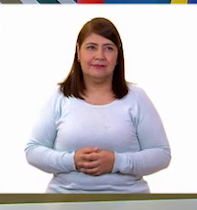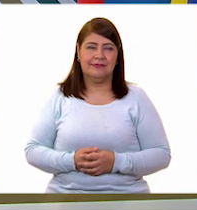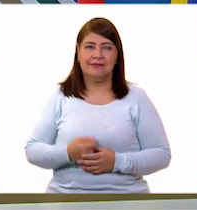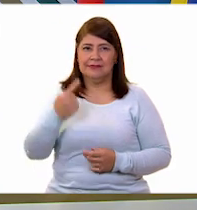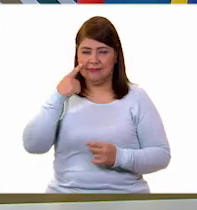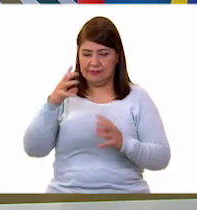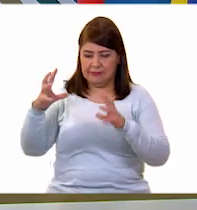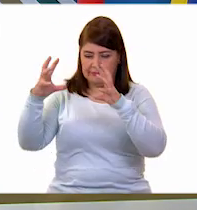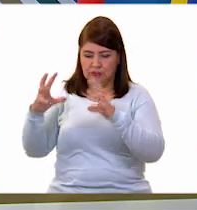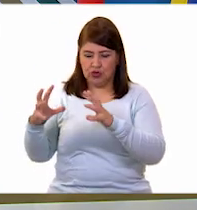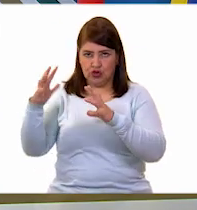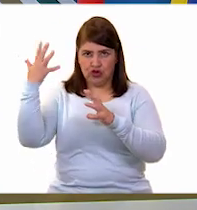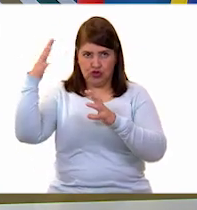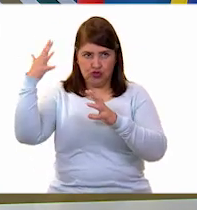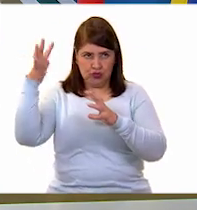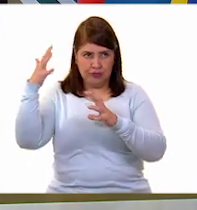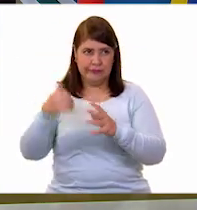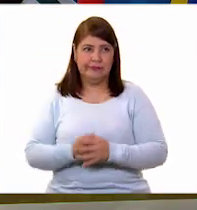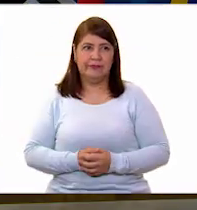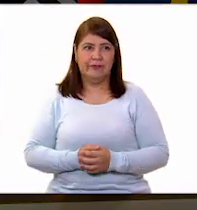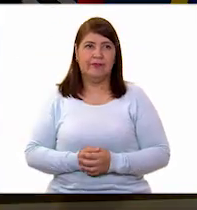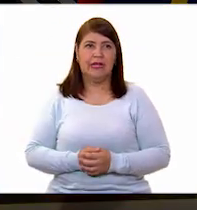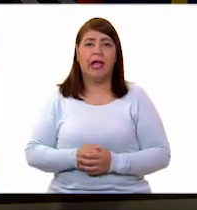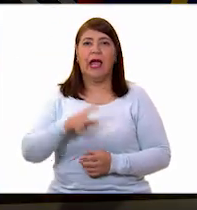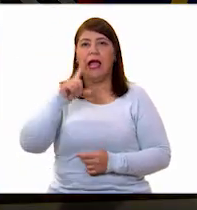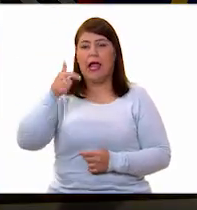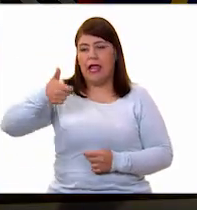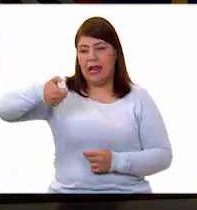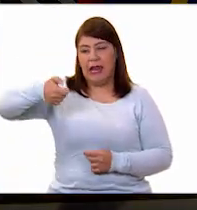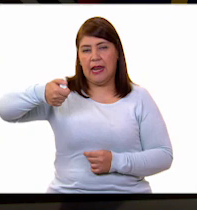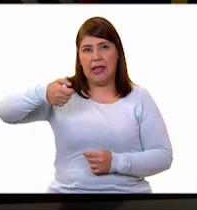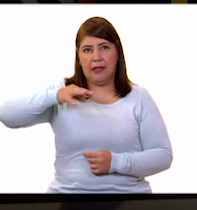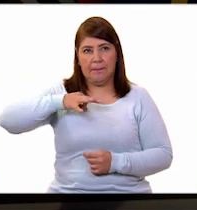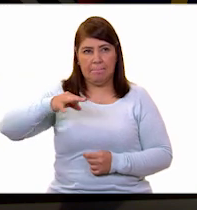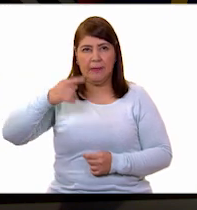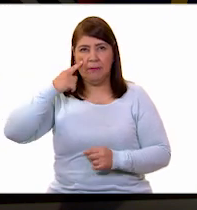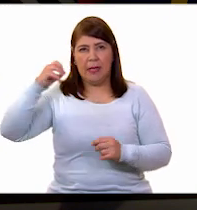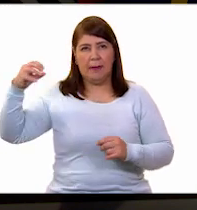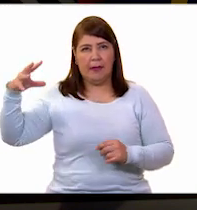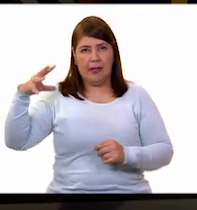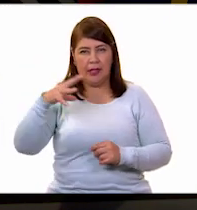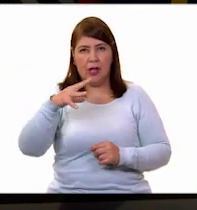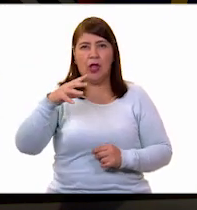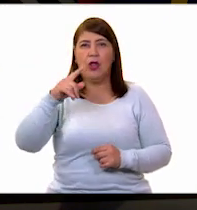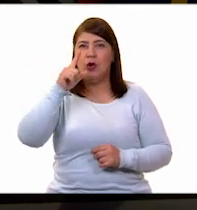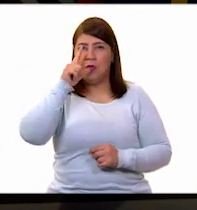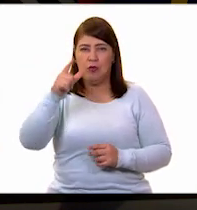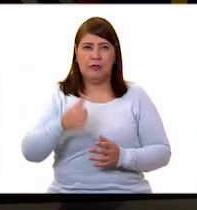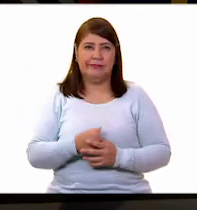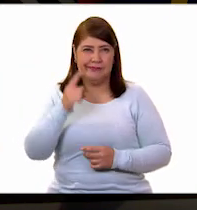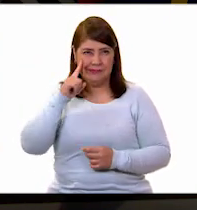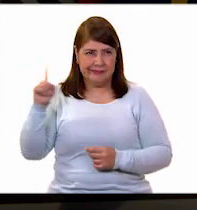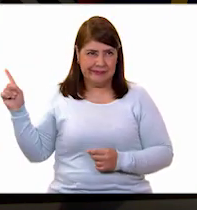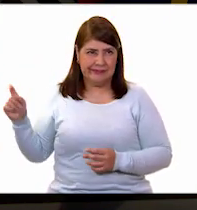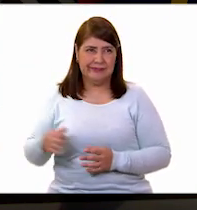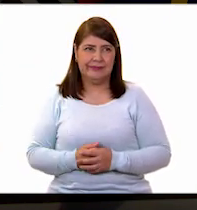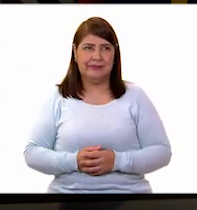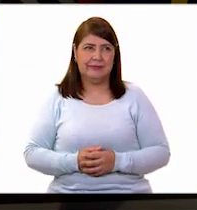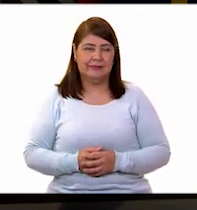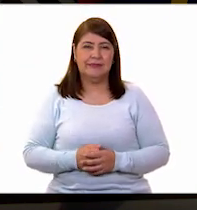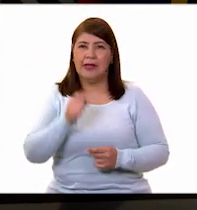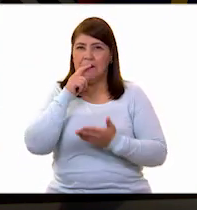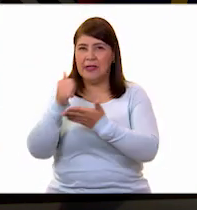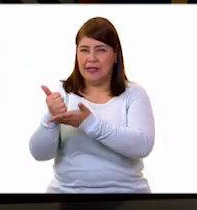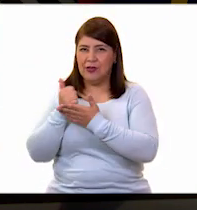sol. Ah, y entonces yo y voy a... Y pues con la lámpara vamos a representar los rayos solares. Y muy ayúdame bien. Con este también, con la